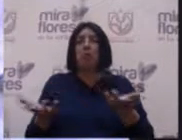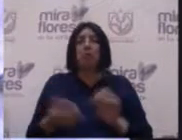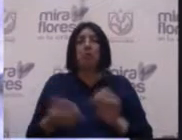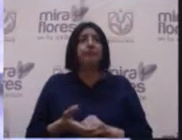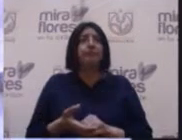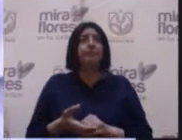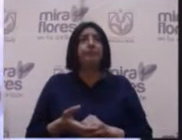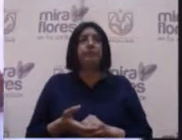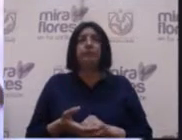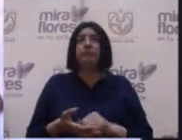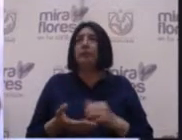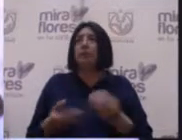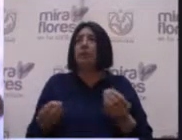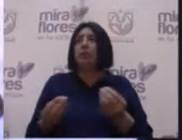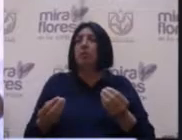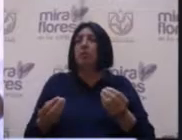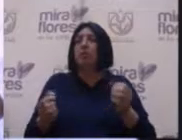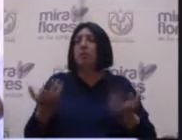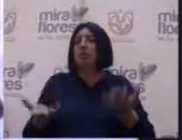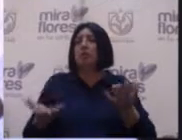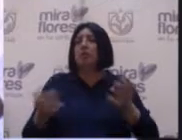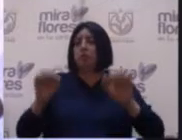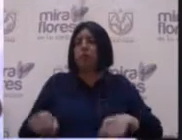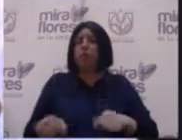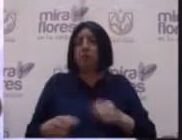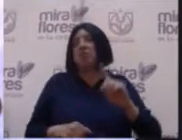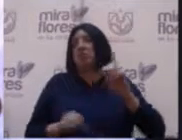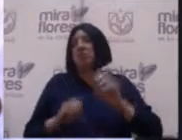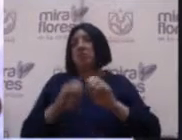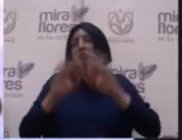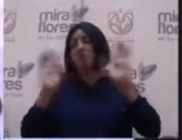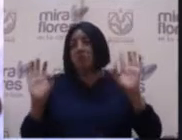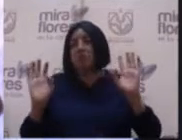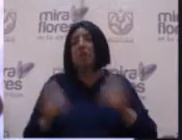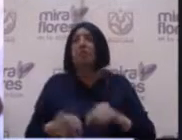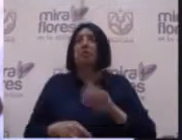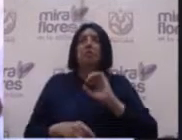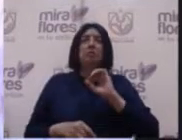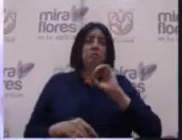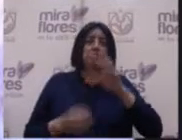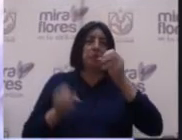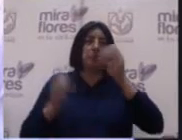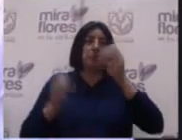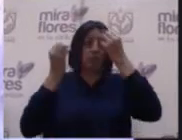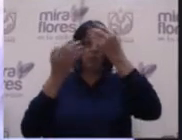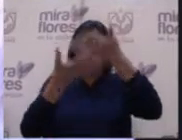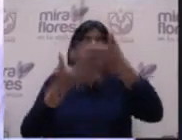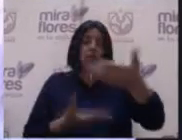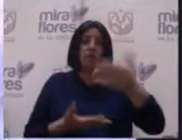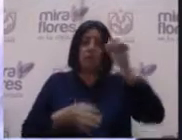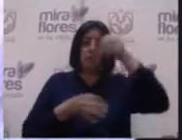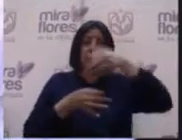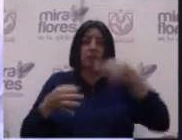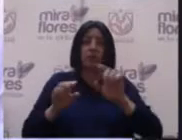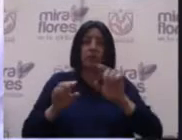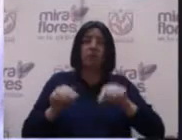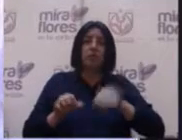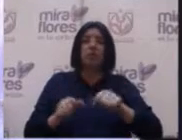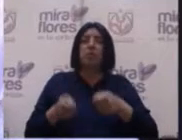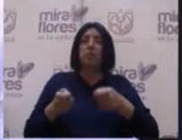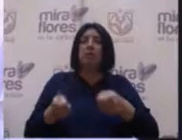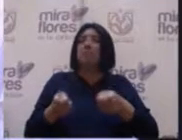tengamos la posibilidad de que algún día, como decían en el informe los arquitectos, esto sirve para